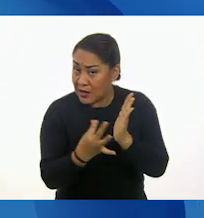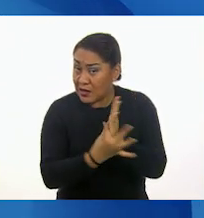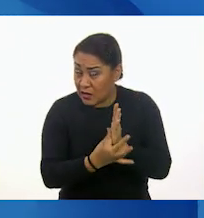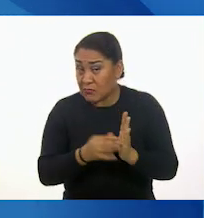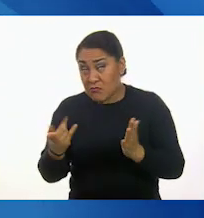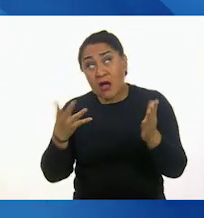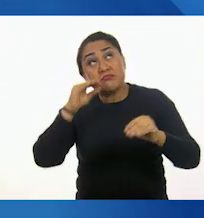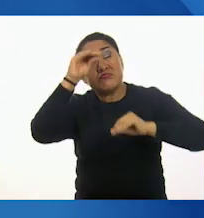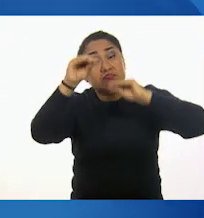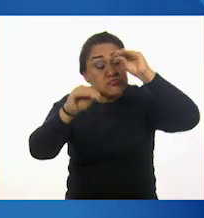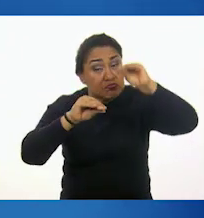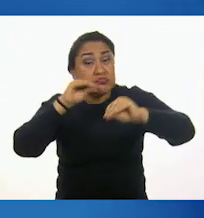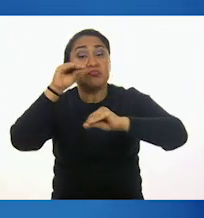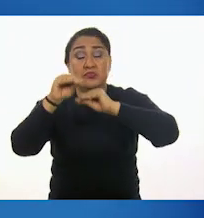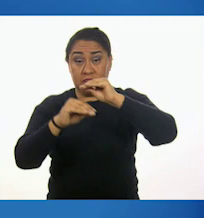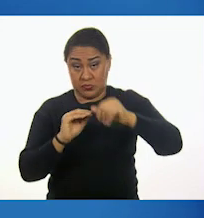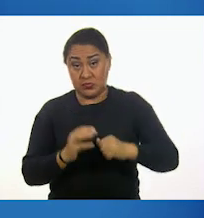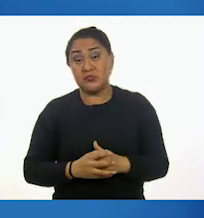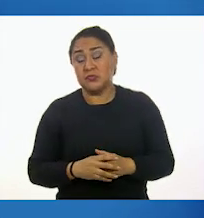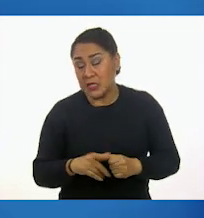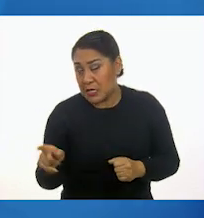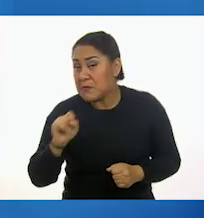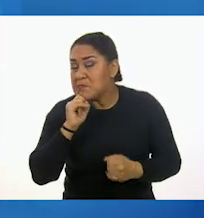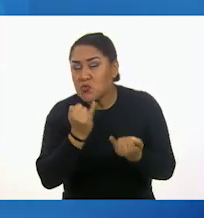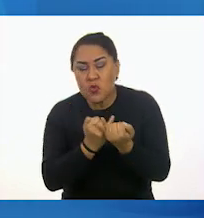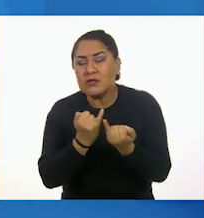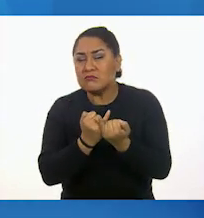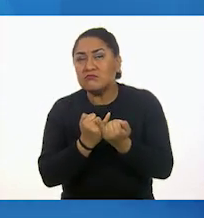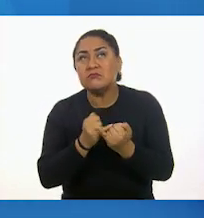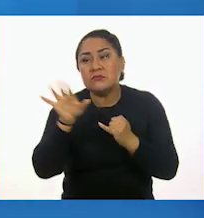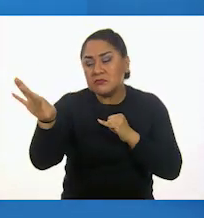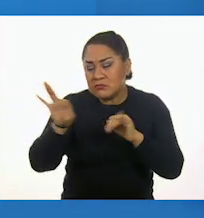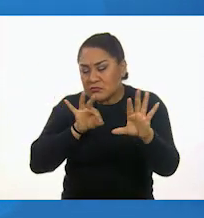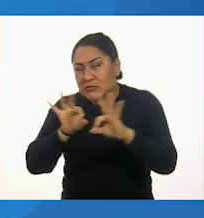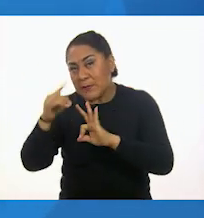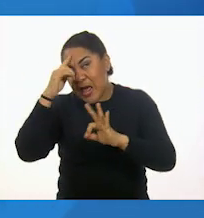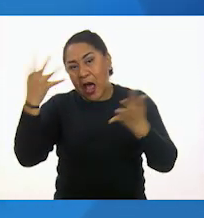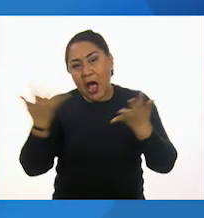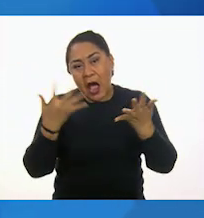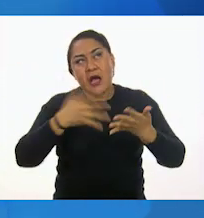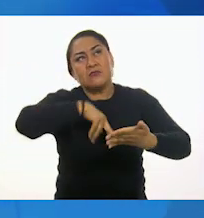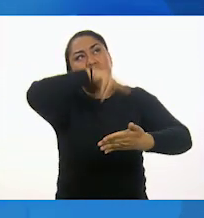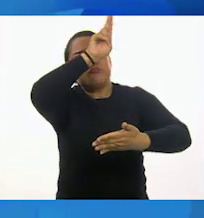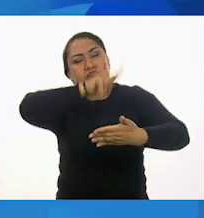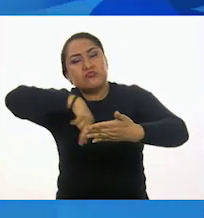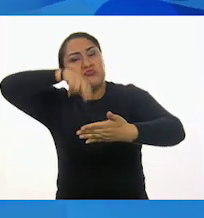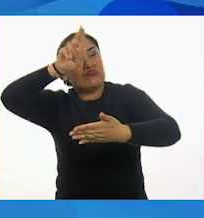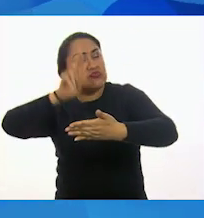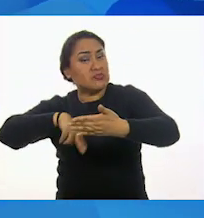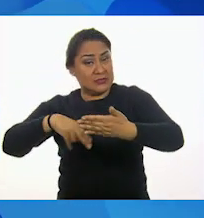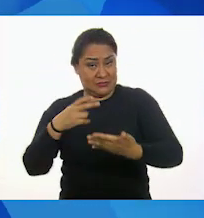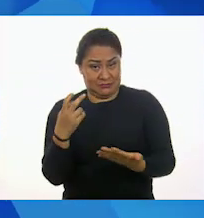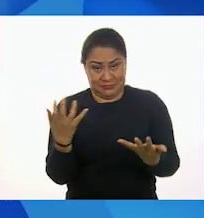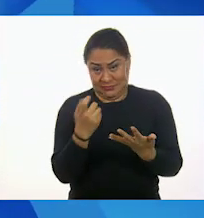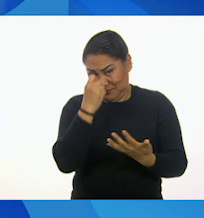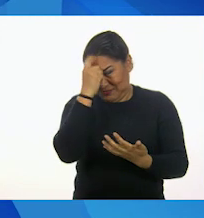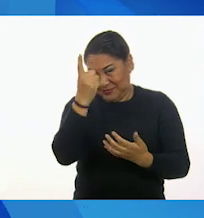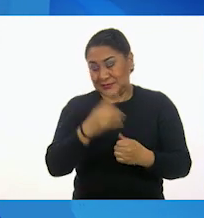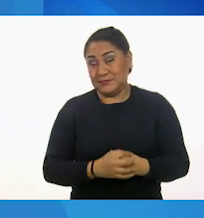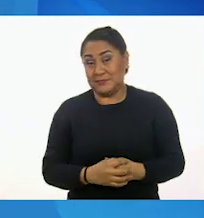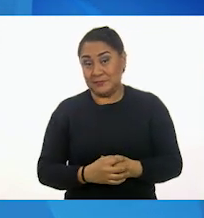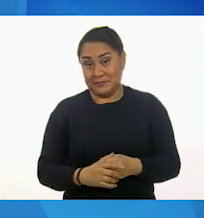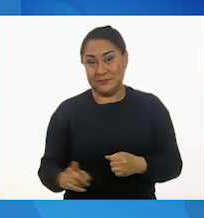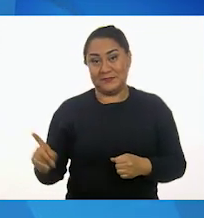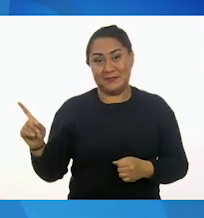utilizó también diferentes partes para poder hacer este mural. Y bueno, ahora, de hecho,